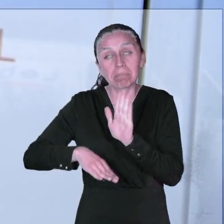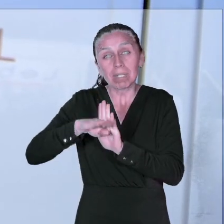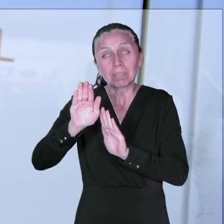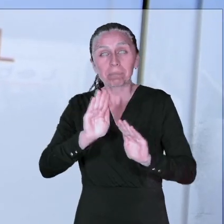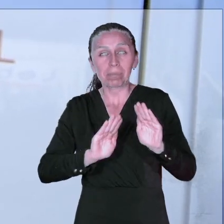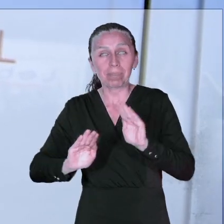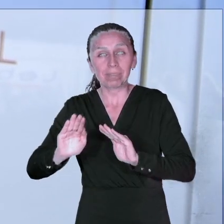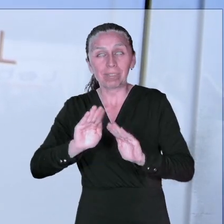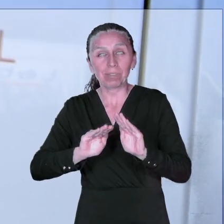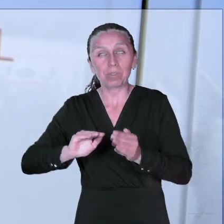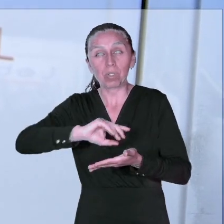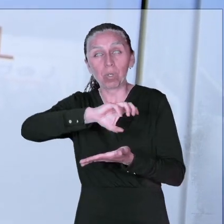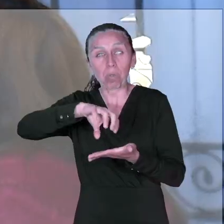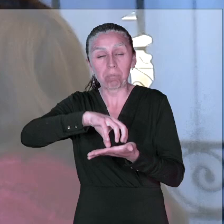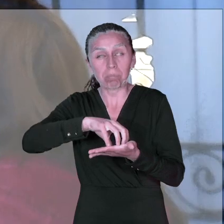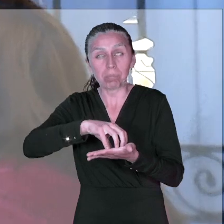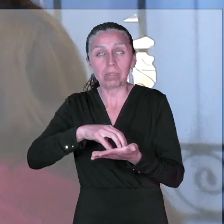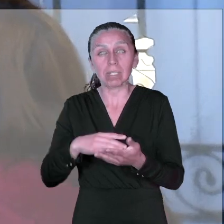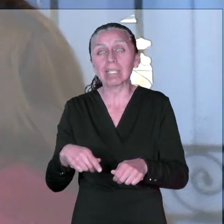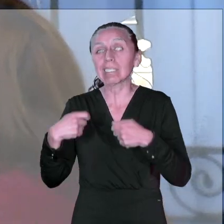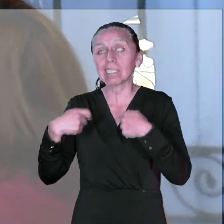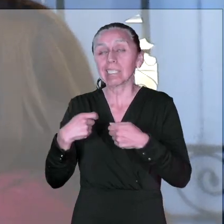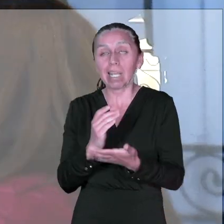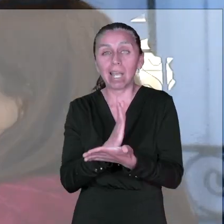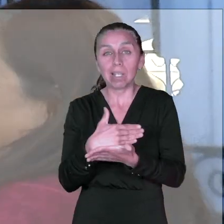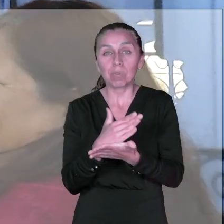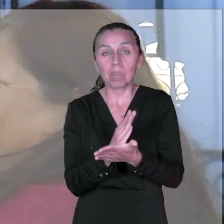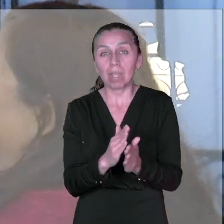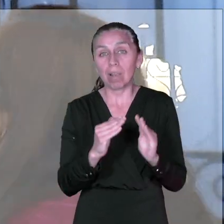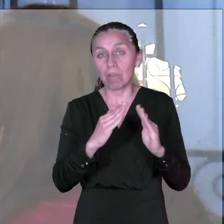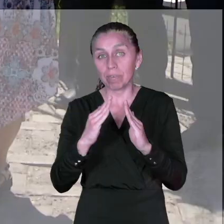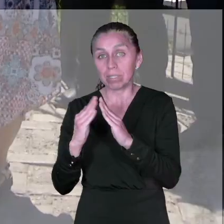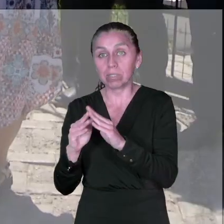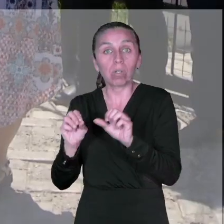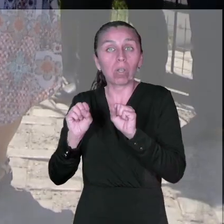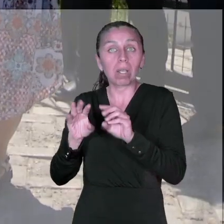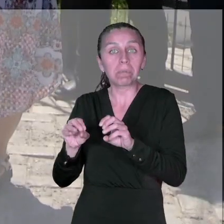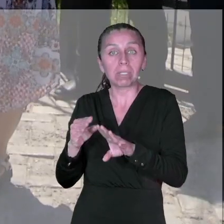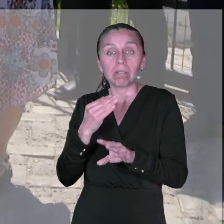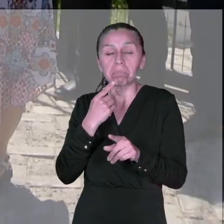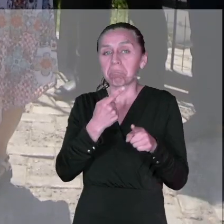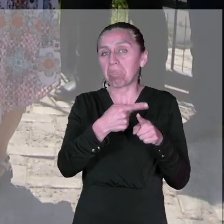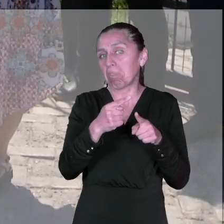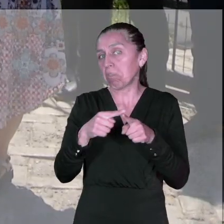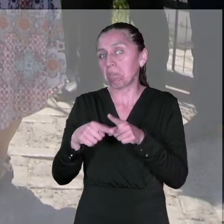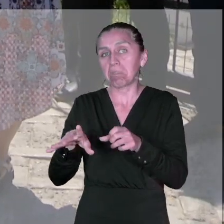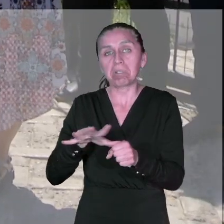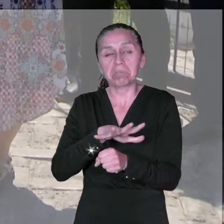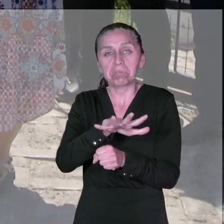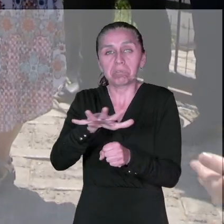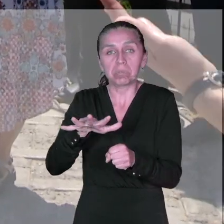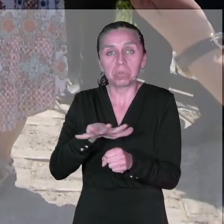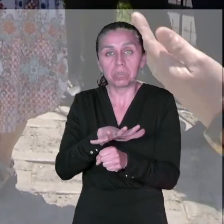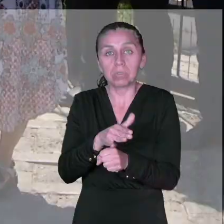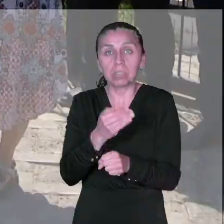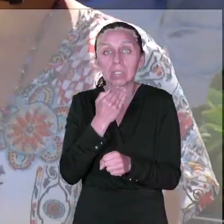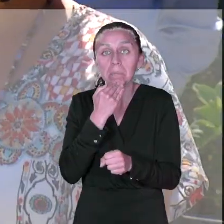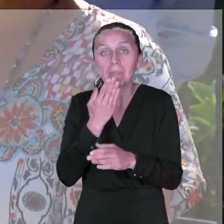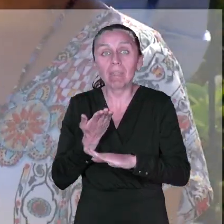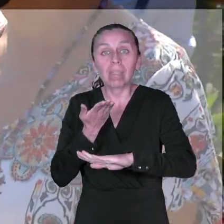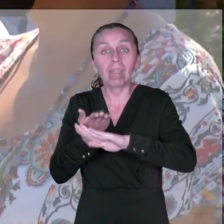labor es prevención comunitaria tratar de que organizar a los vecinos capacitarlos en diferentes situaciones